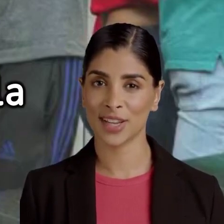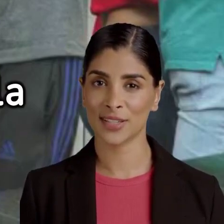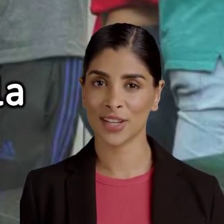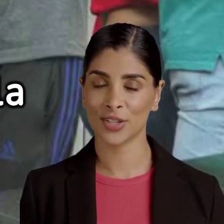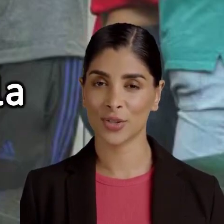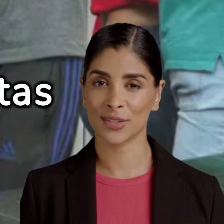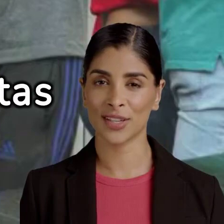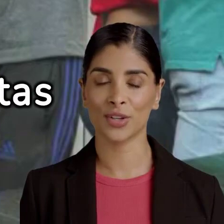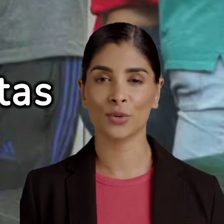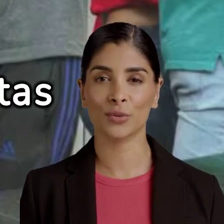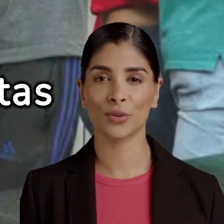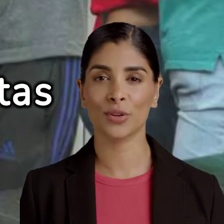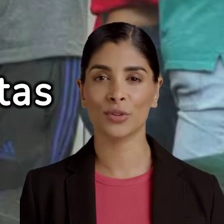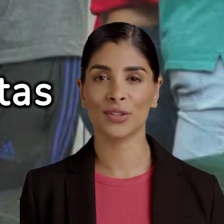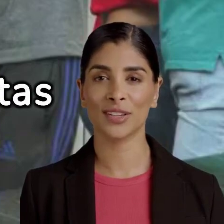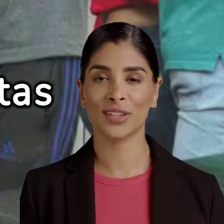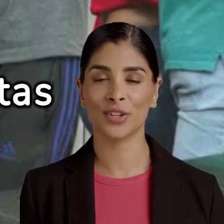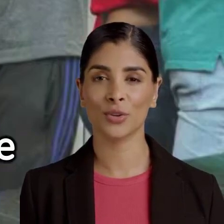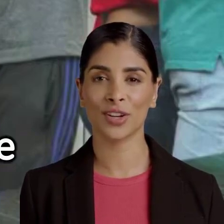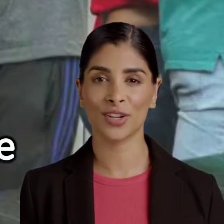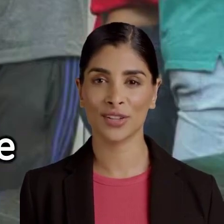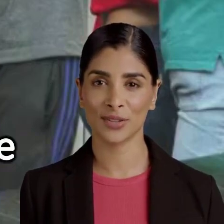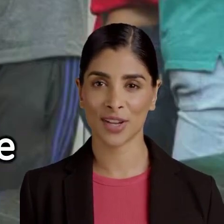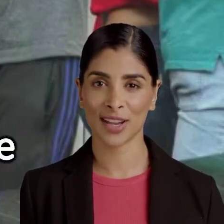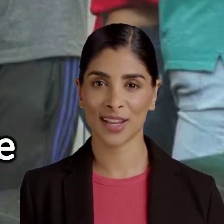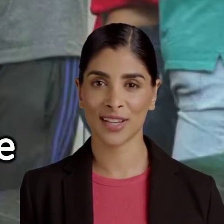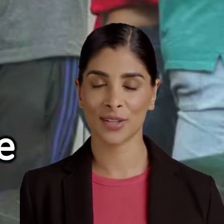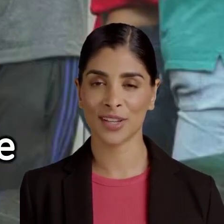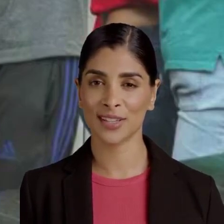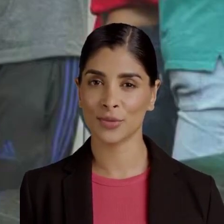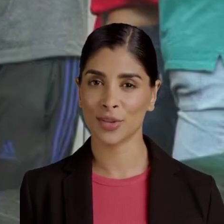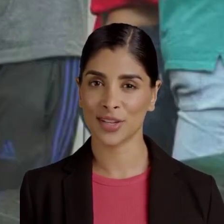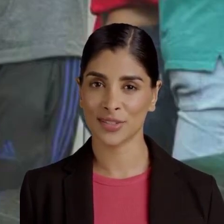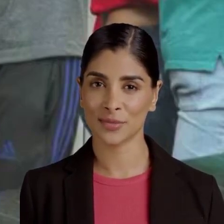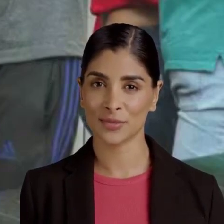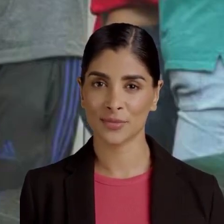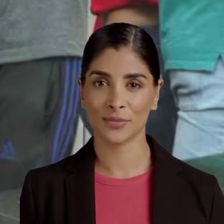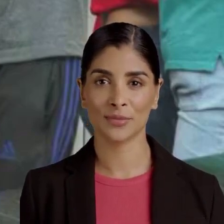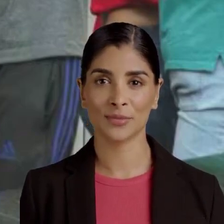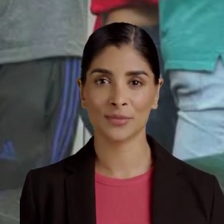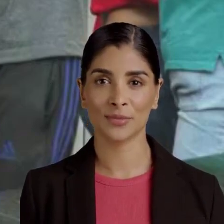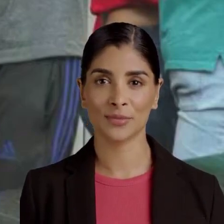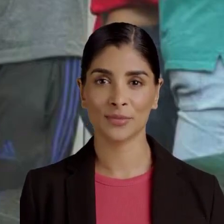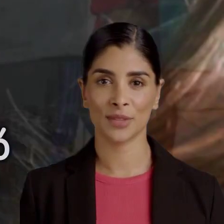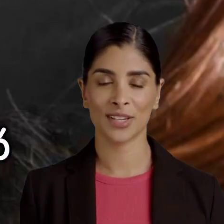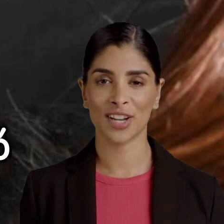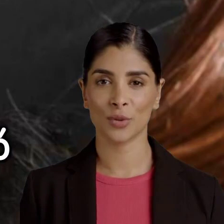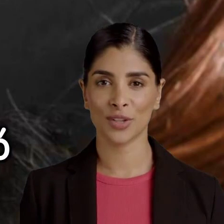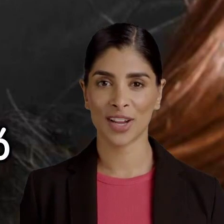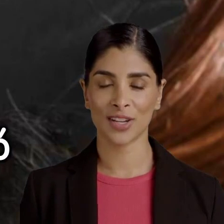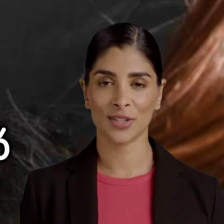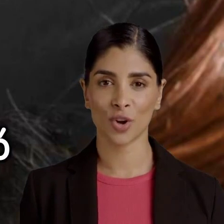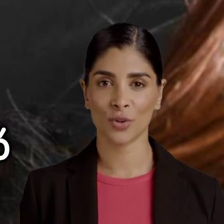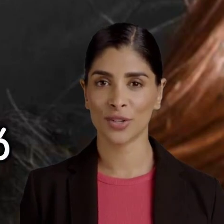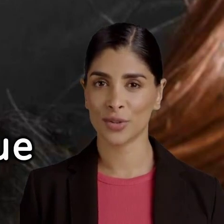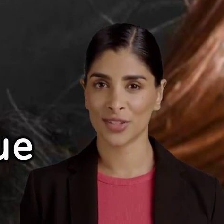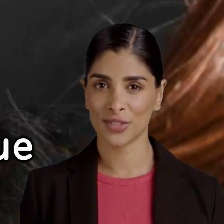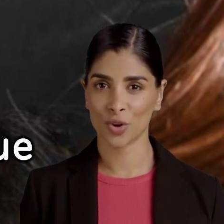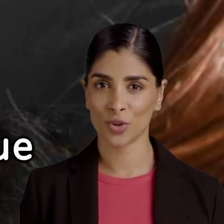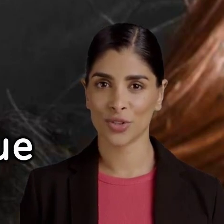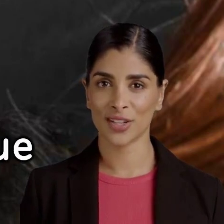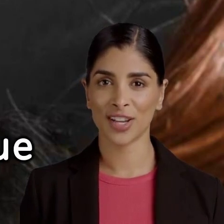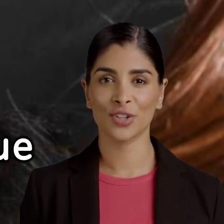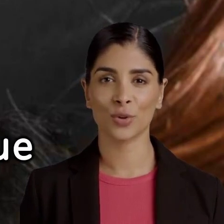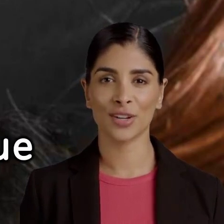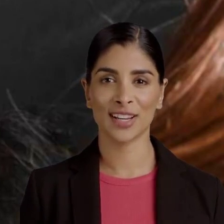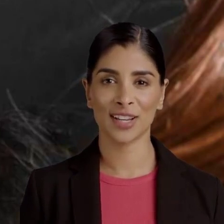línea y la interacción ha tenido como protagonistas a ciudadanos con el alcalde Aquiles Alvarez medida cautelar que dejó en libertad